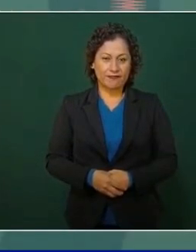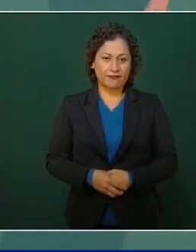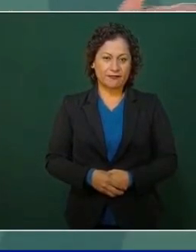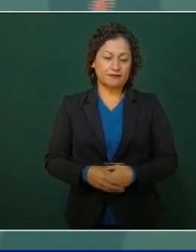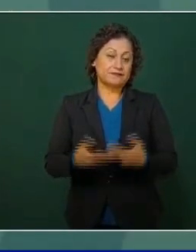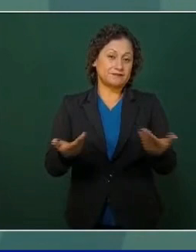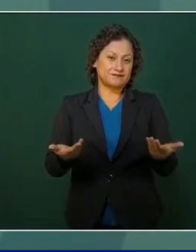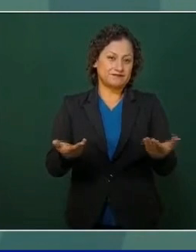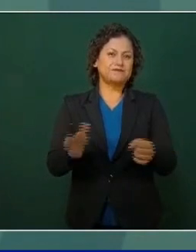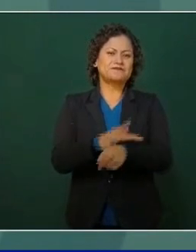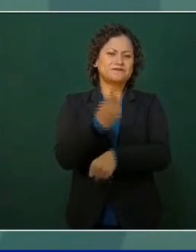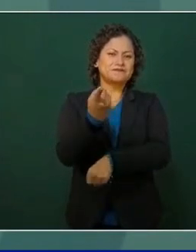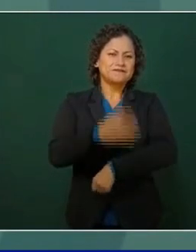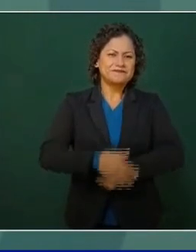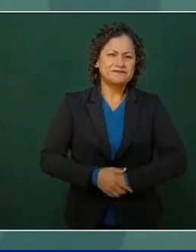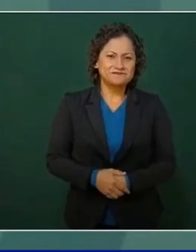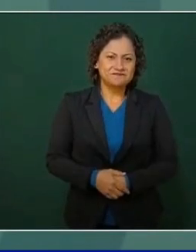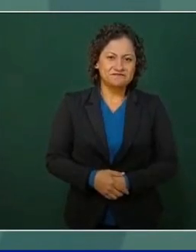Porque no hay corrupción.